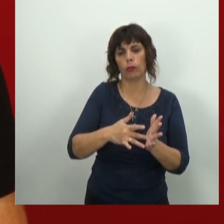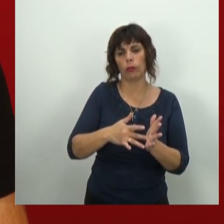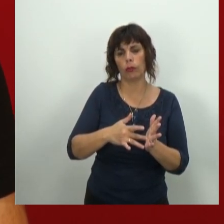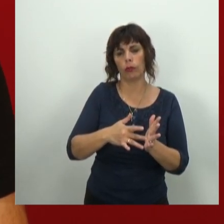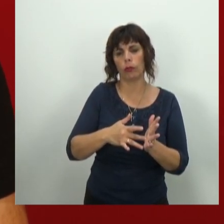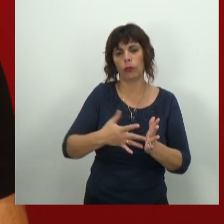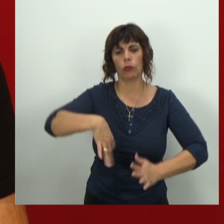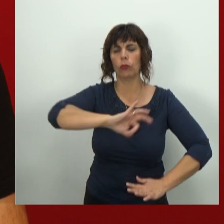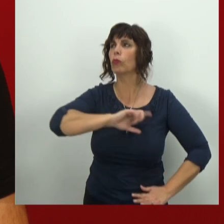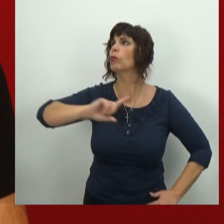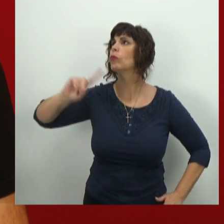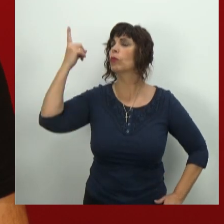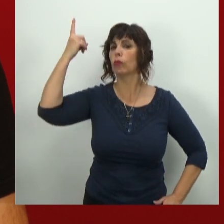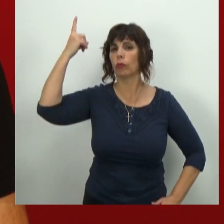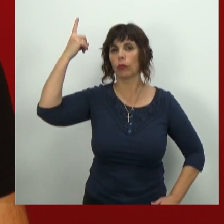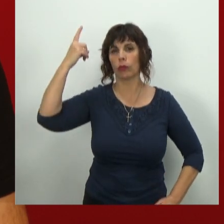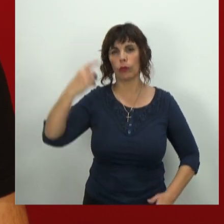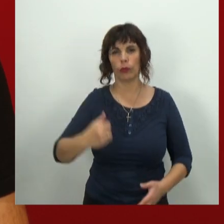Jesucristo es Señor.